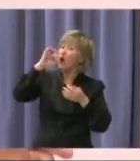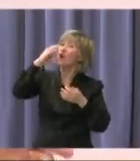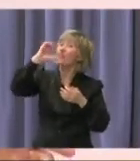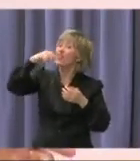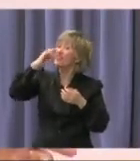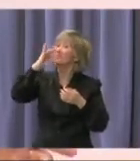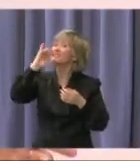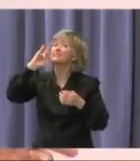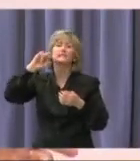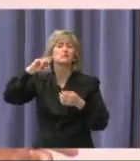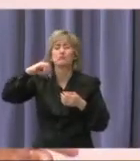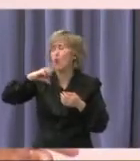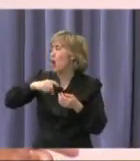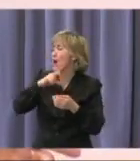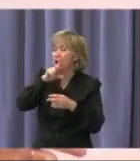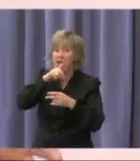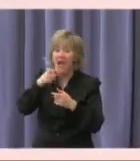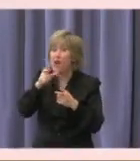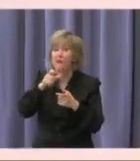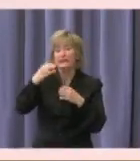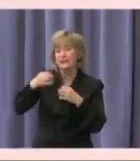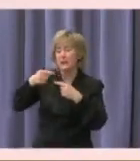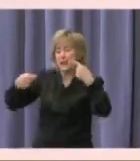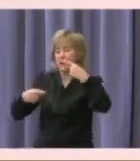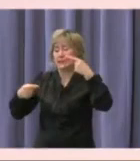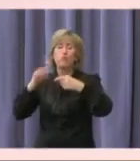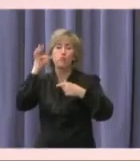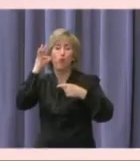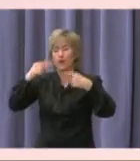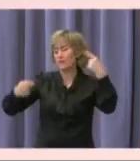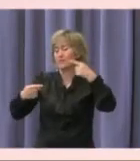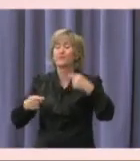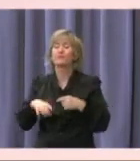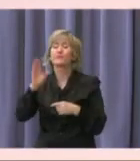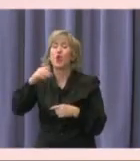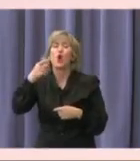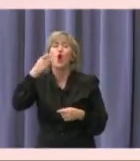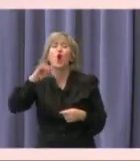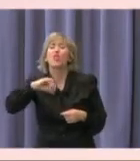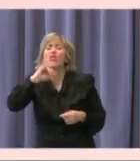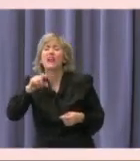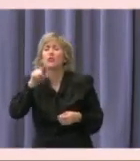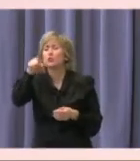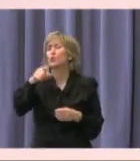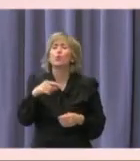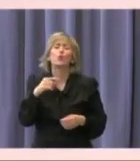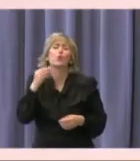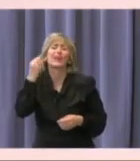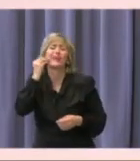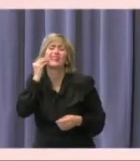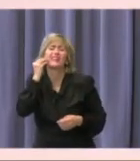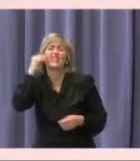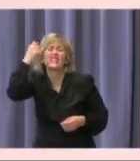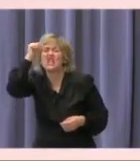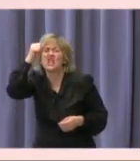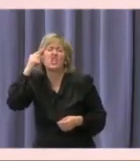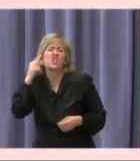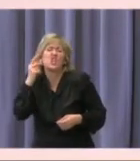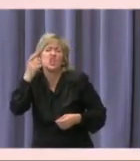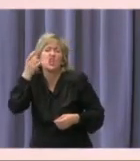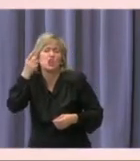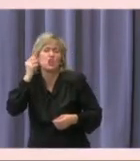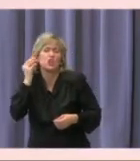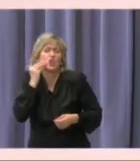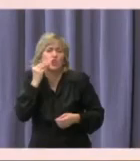lleno de androcentrismo. Si yo digo aquí ahora mismo, González, eres idiota. ¿Alguien pensó que